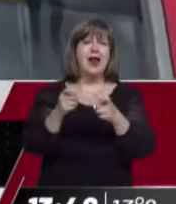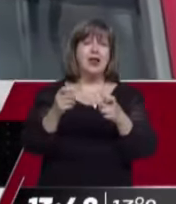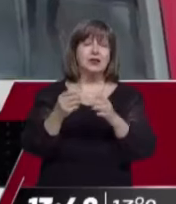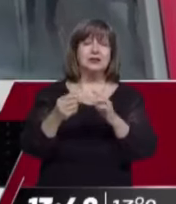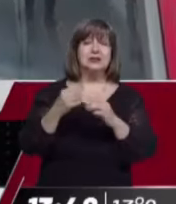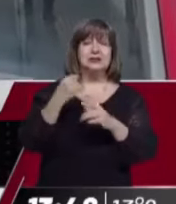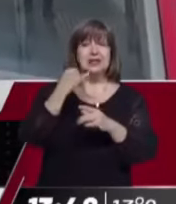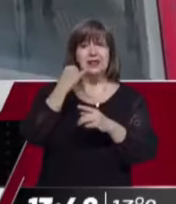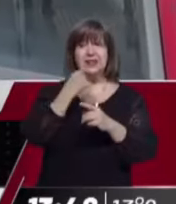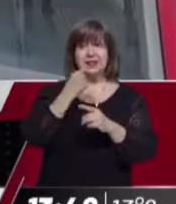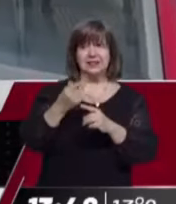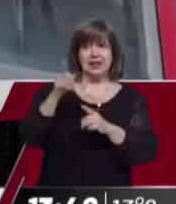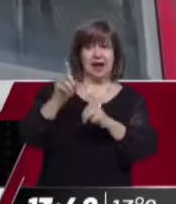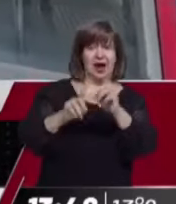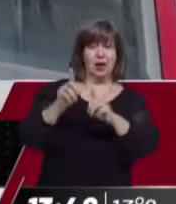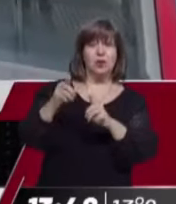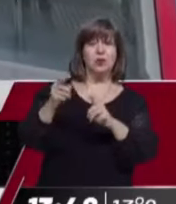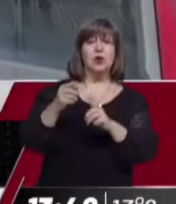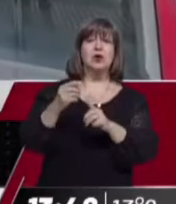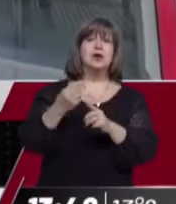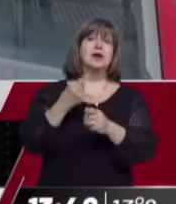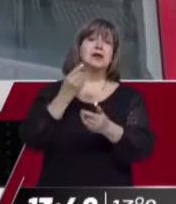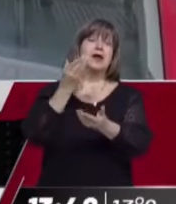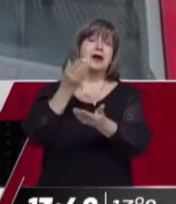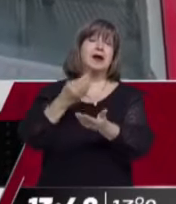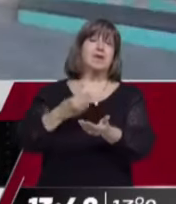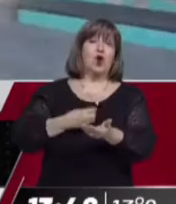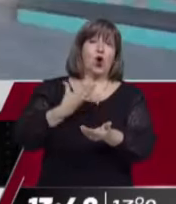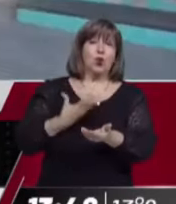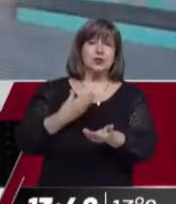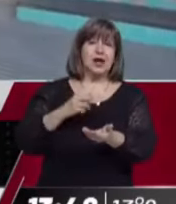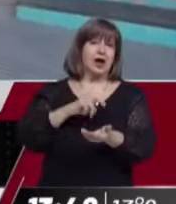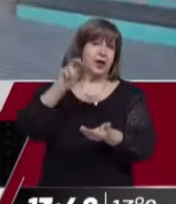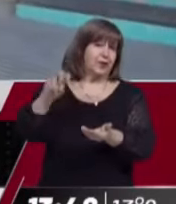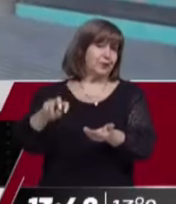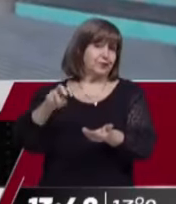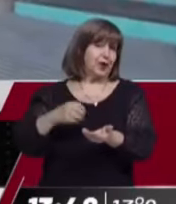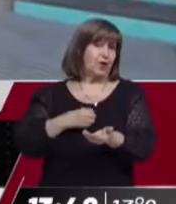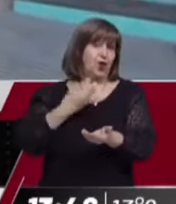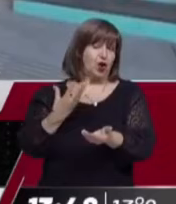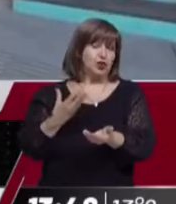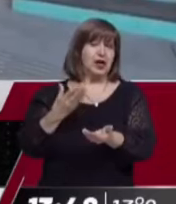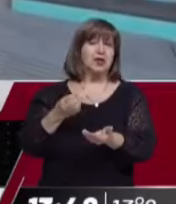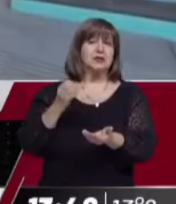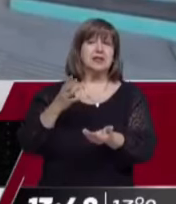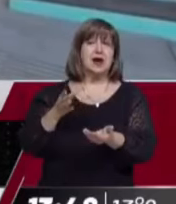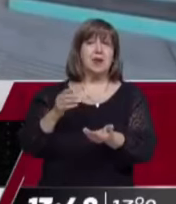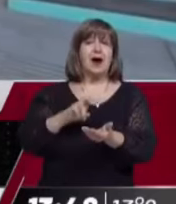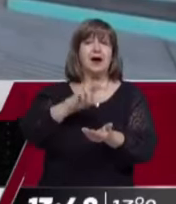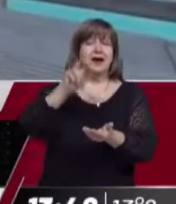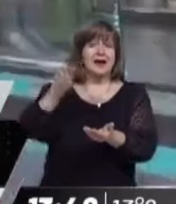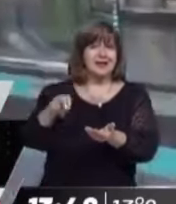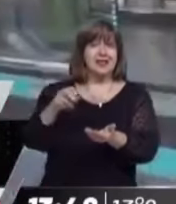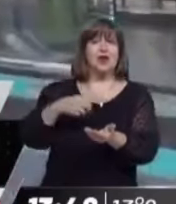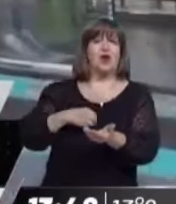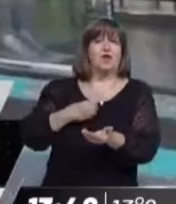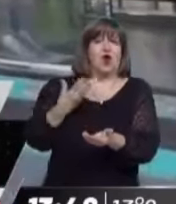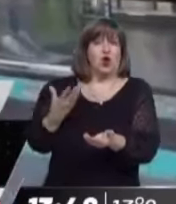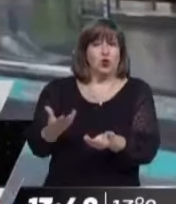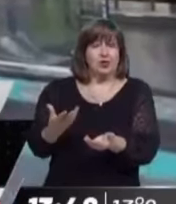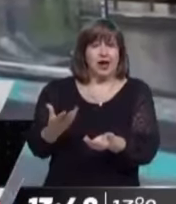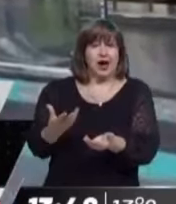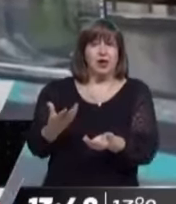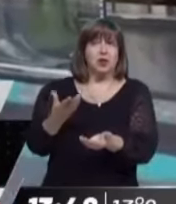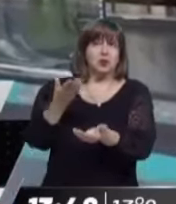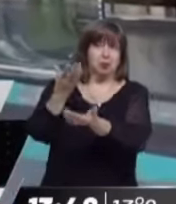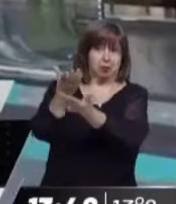acá algunos carteros, es que ellos ya pidieron el retiro voluntario, muchos de los carteros ya han pedido el retiro voluntario. Sin embargo, parece que se los están